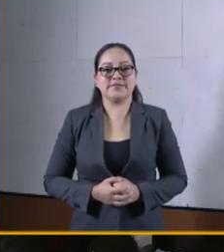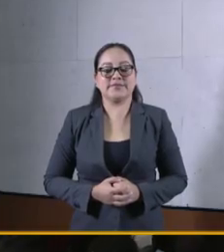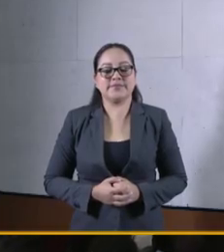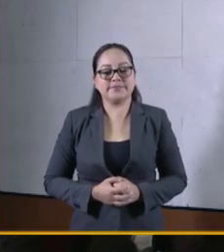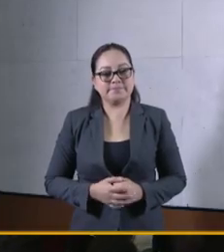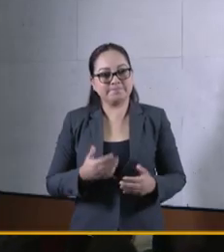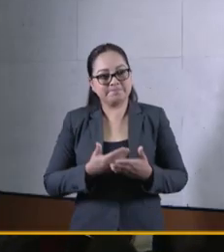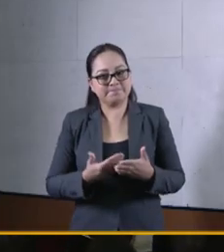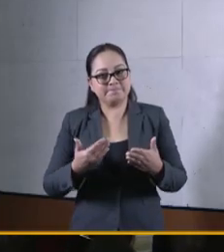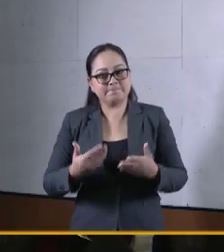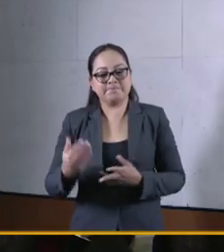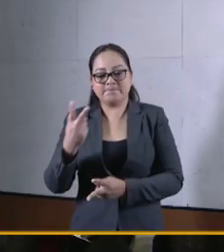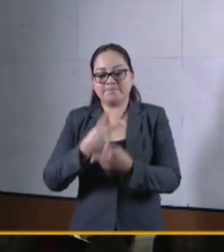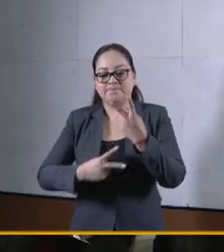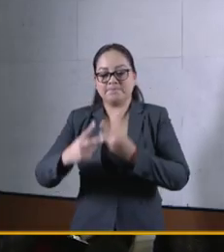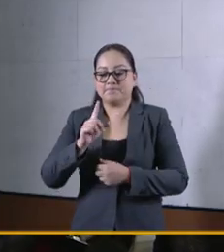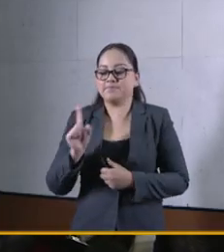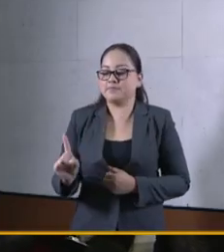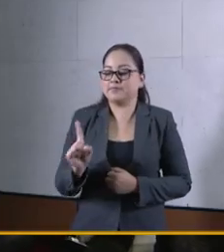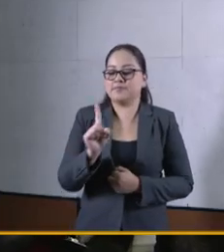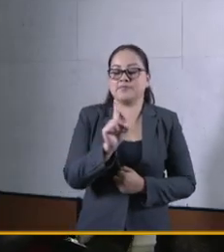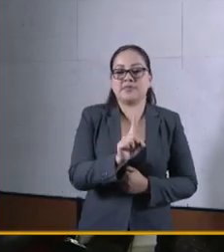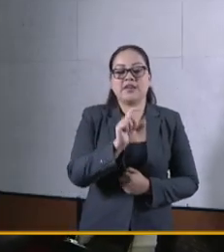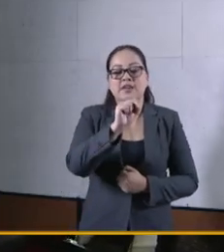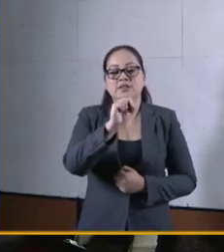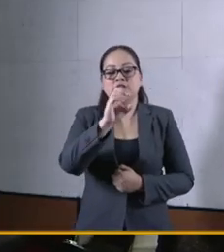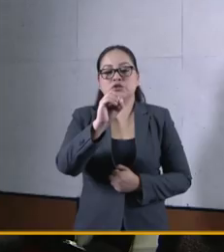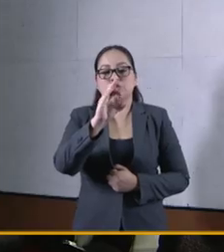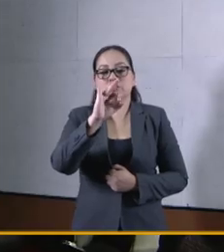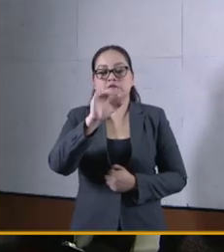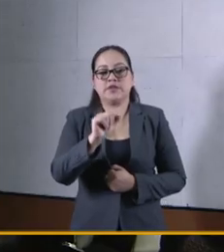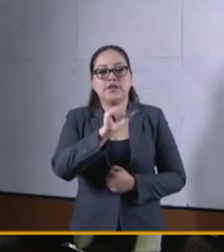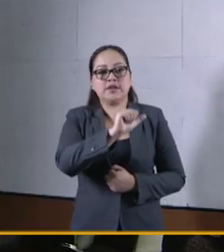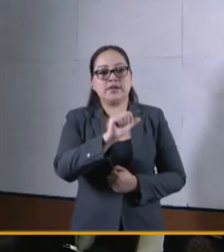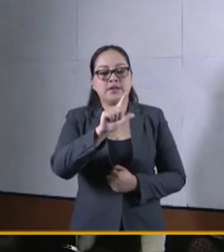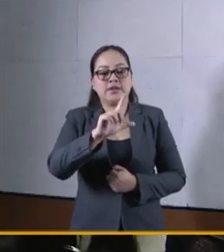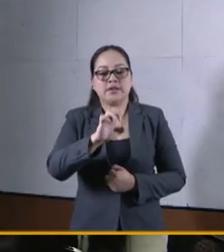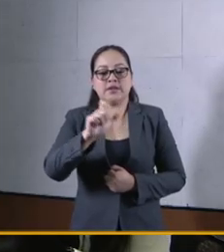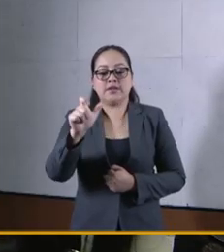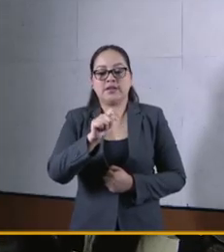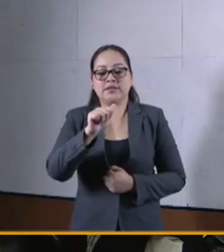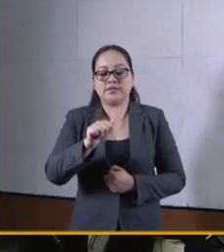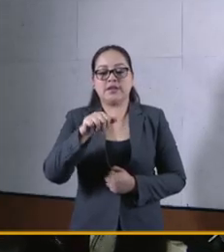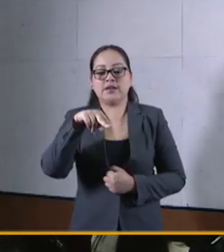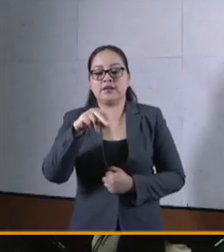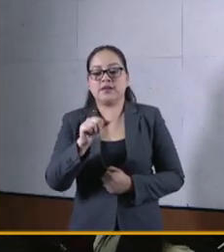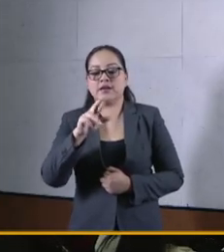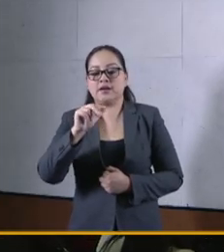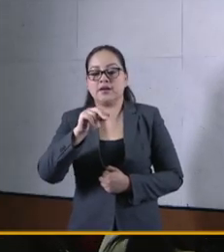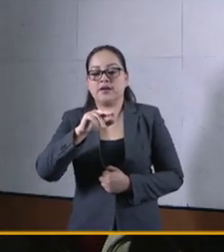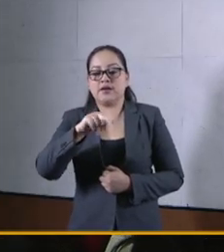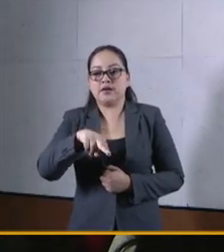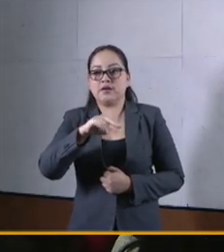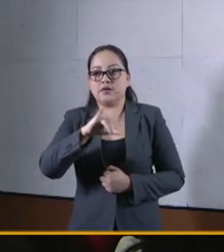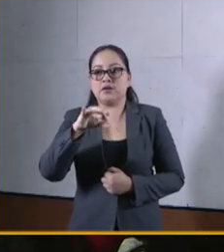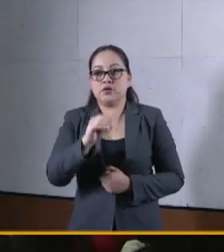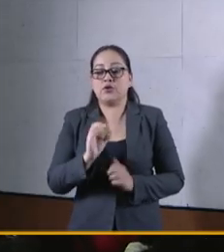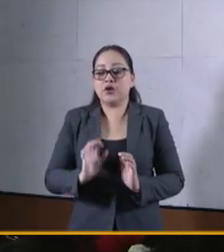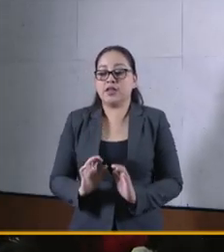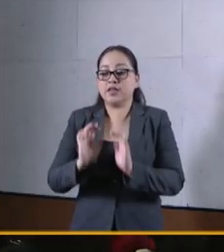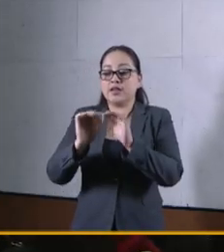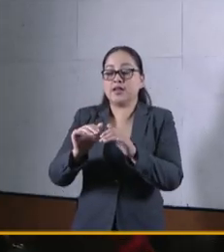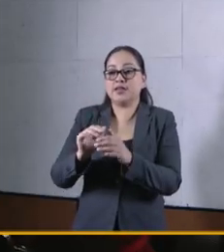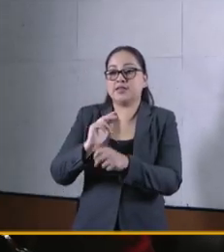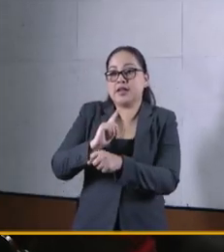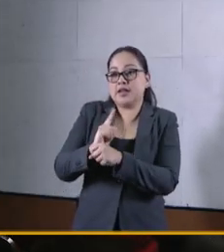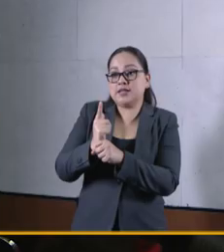escuchemos las palabras de sofía alexa naranjo islas quien ingresó a la licenciatura en